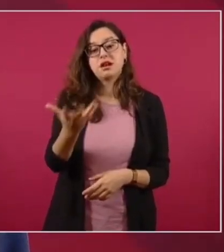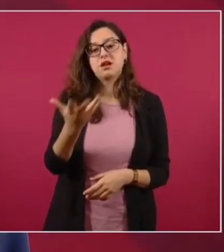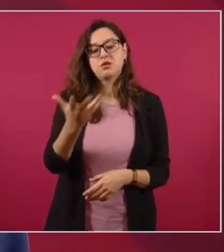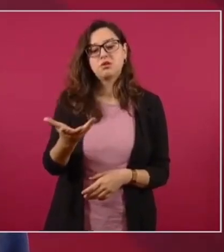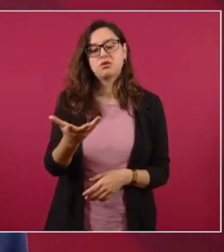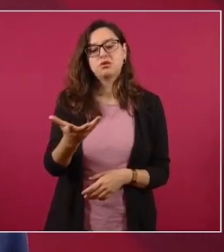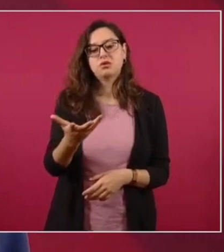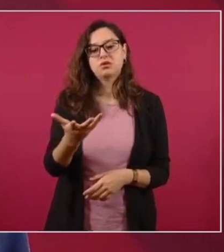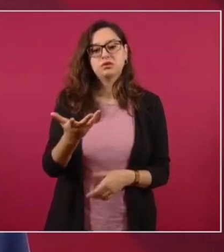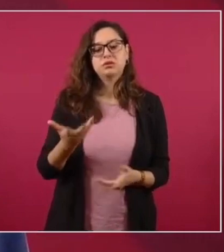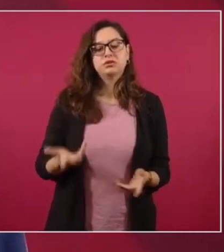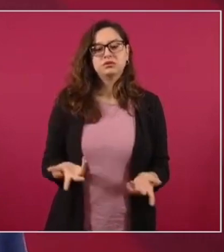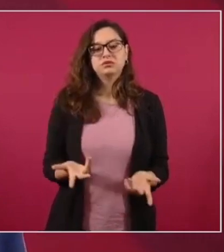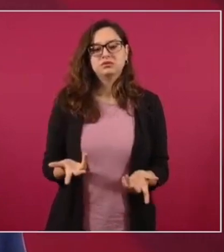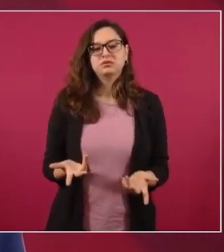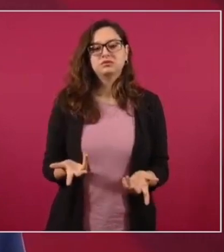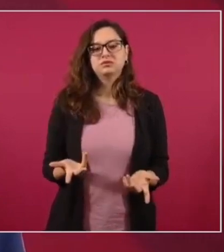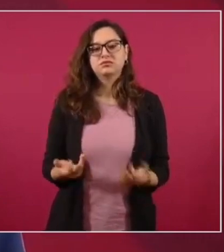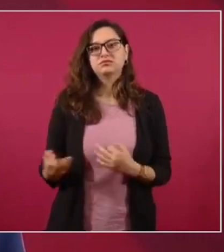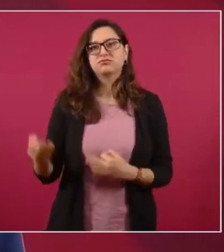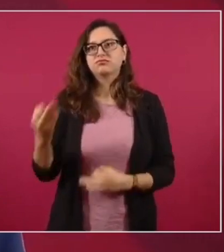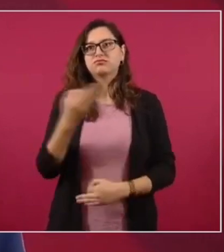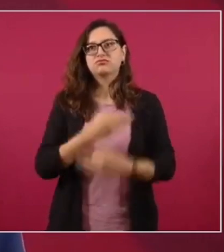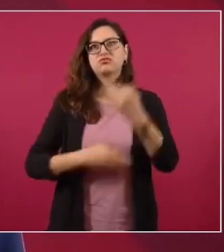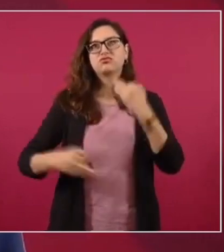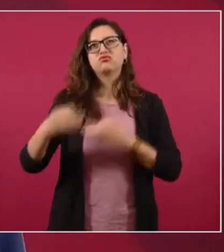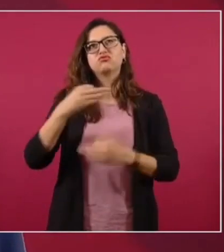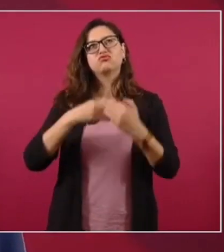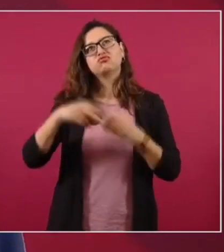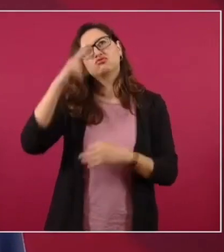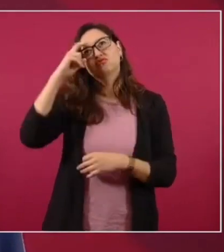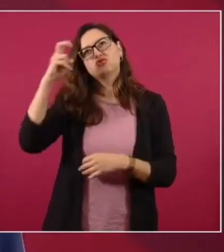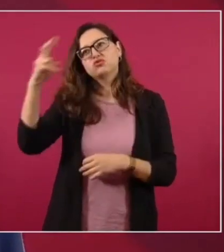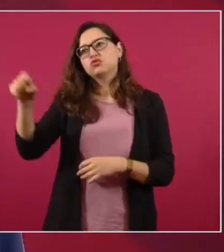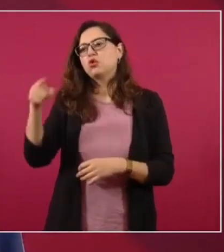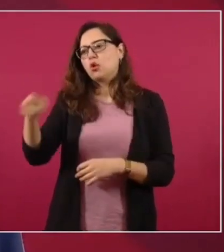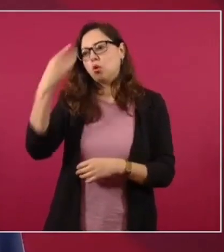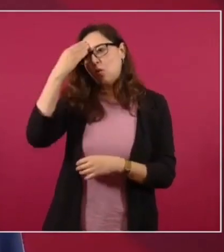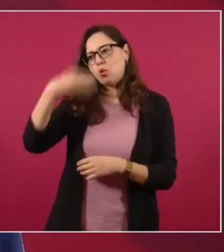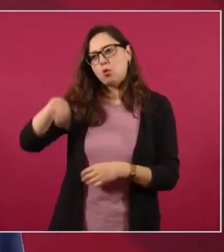que tenemos se convierta en realidad el día de hoy.